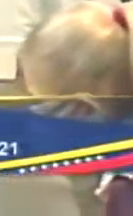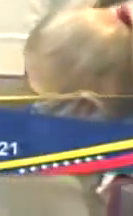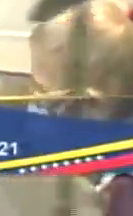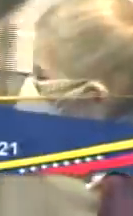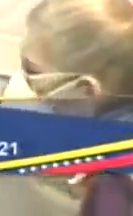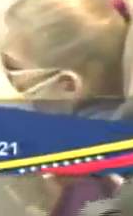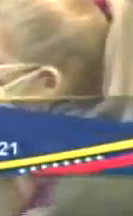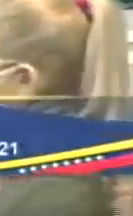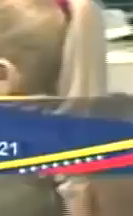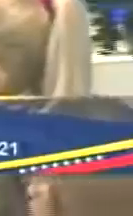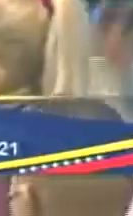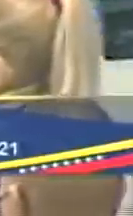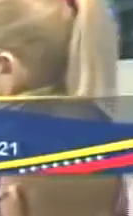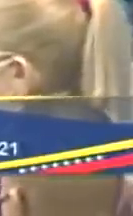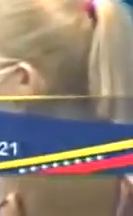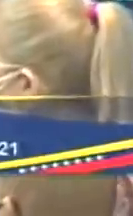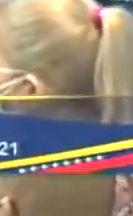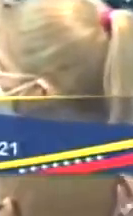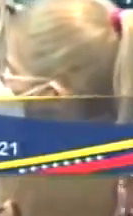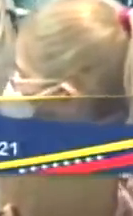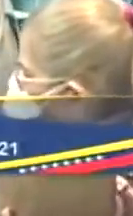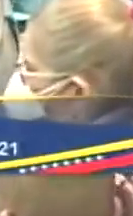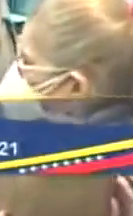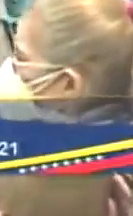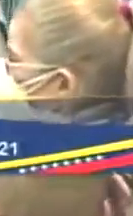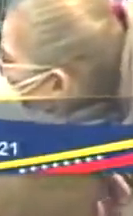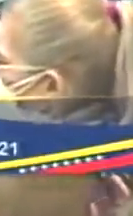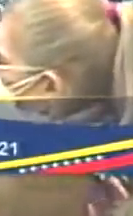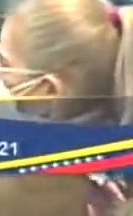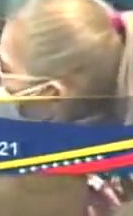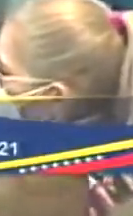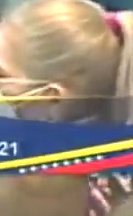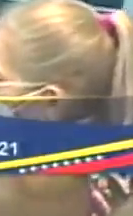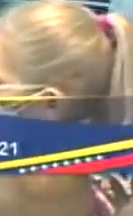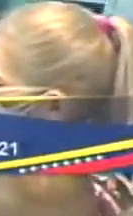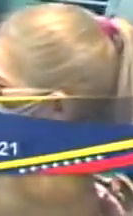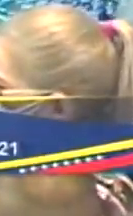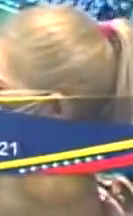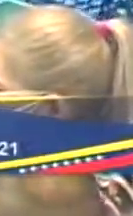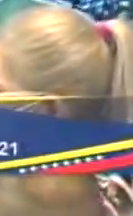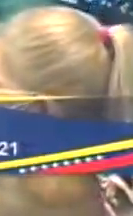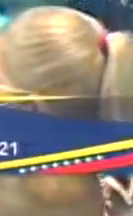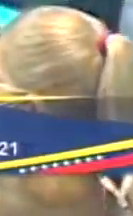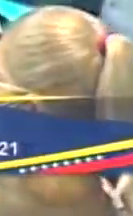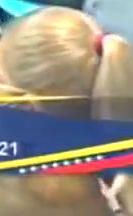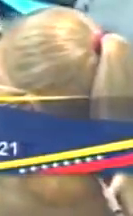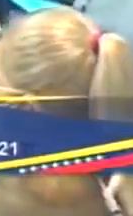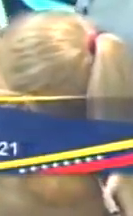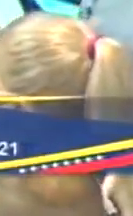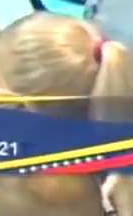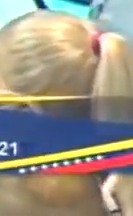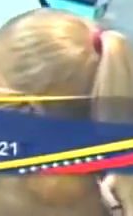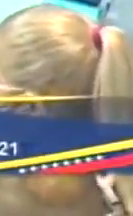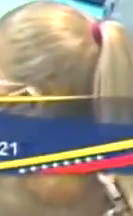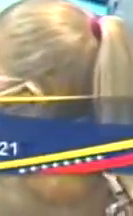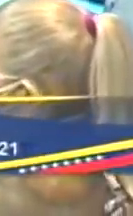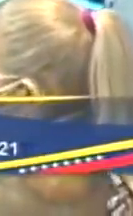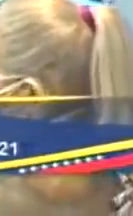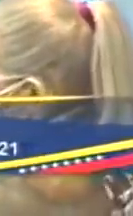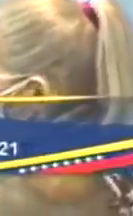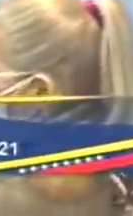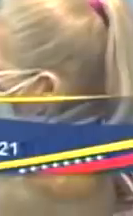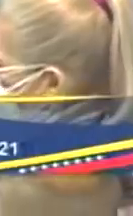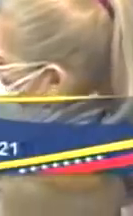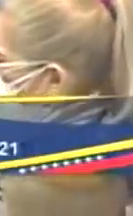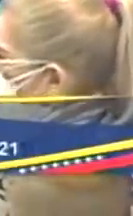el país, tomando en consideración la profundidad, el significado y la trascendencia social y transformadora de sus proyectos. El